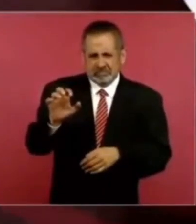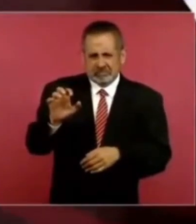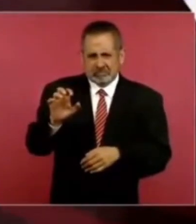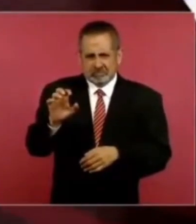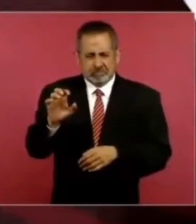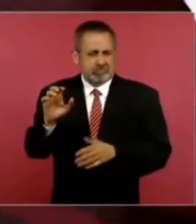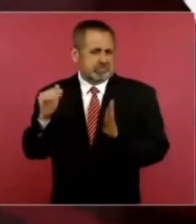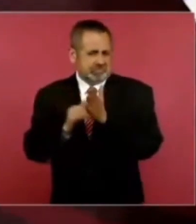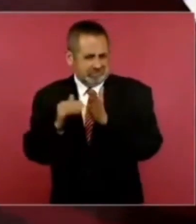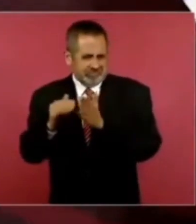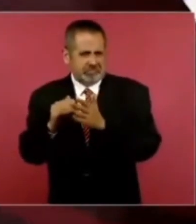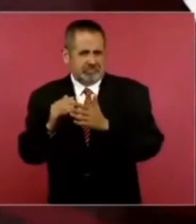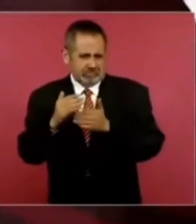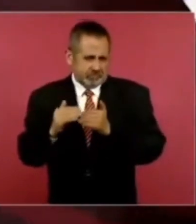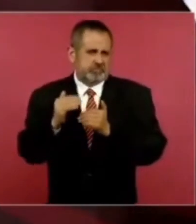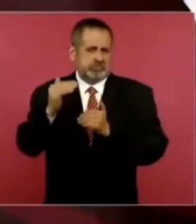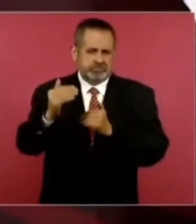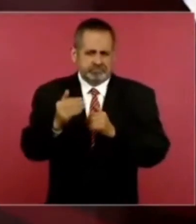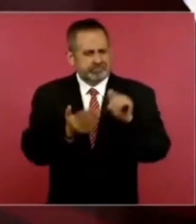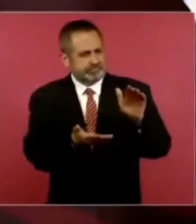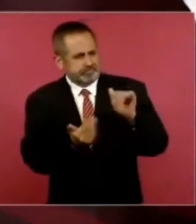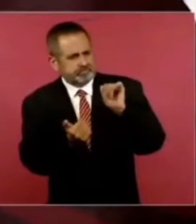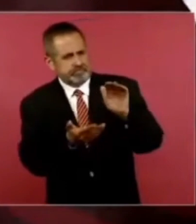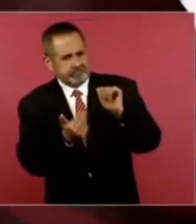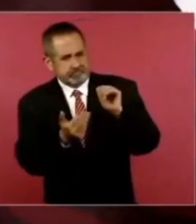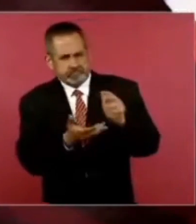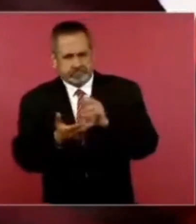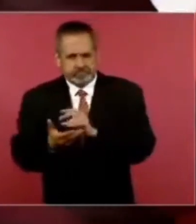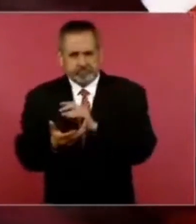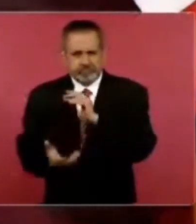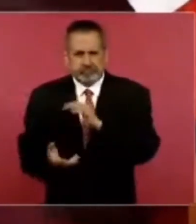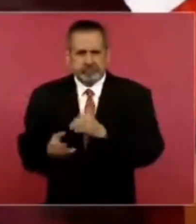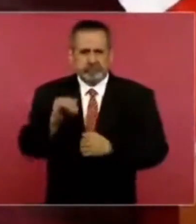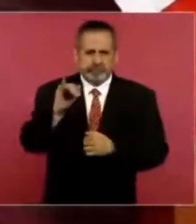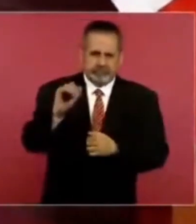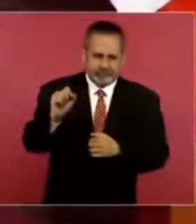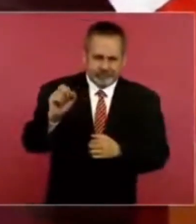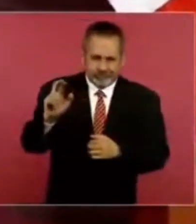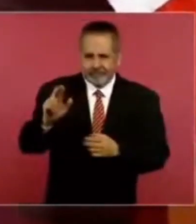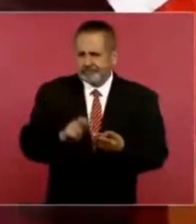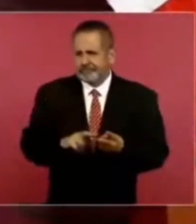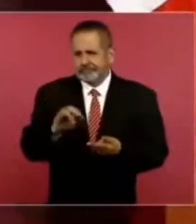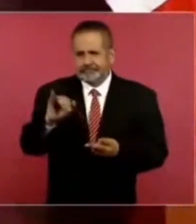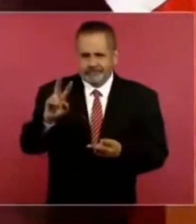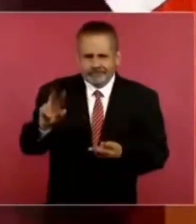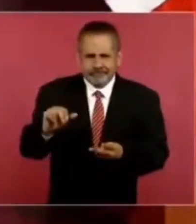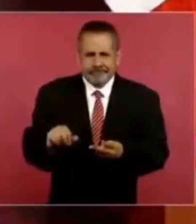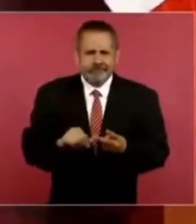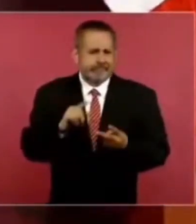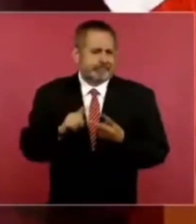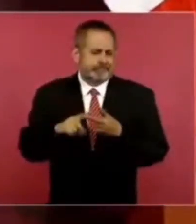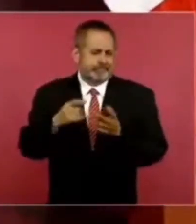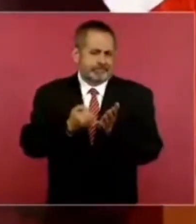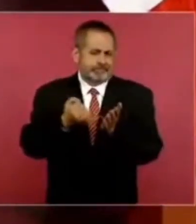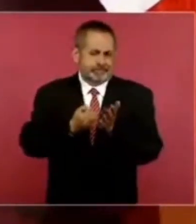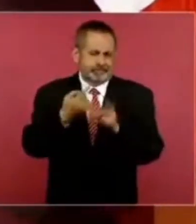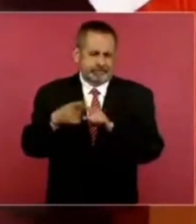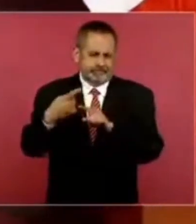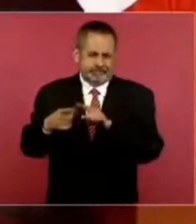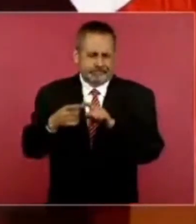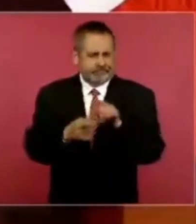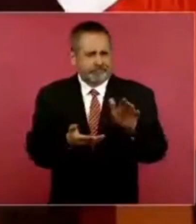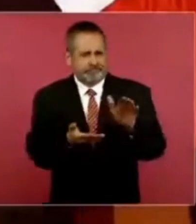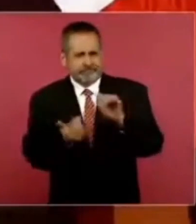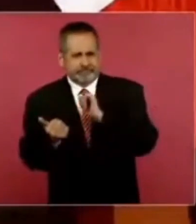más de recaudación, que es impuesto sobre la renta, IVA, todo lo que son impuestos en